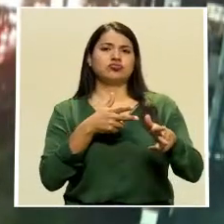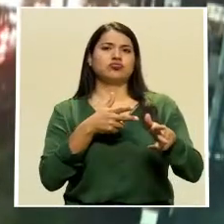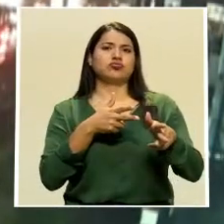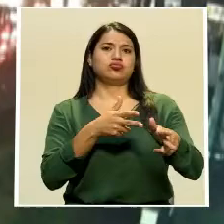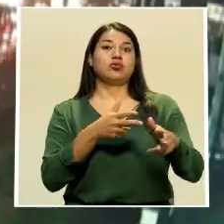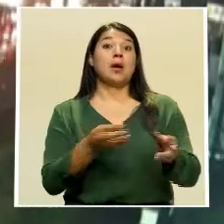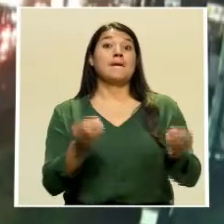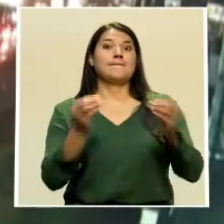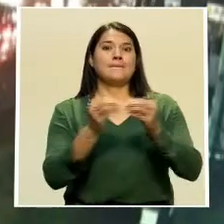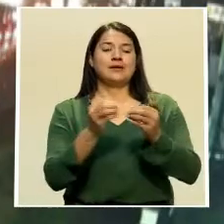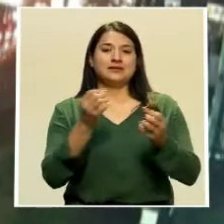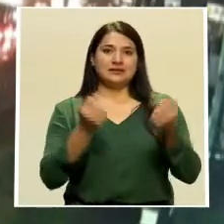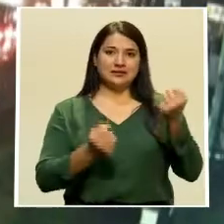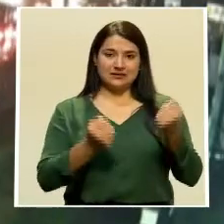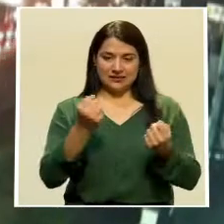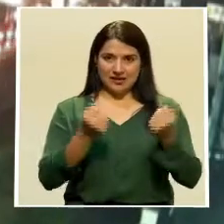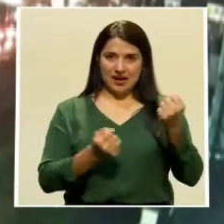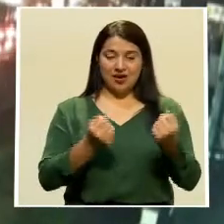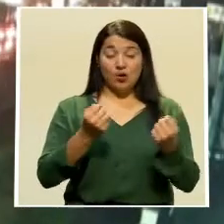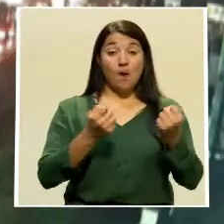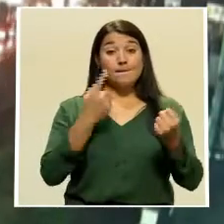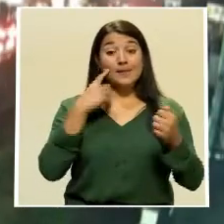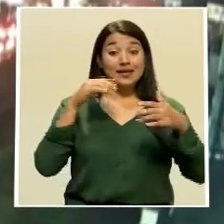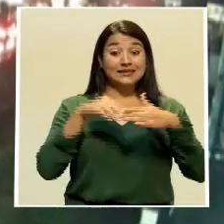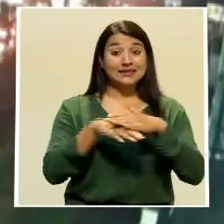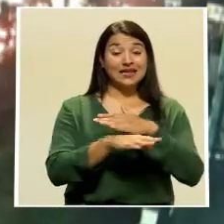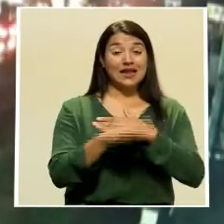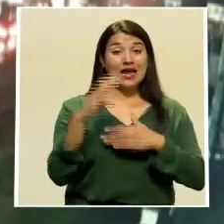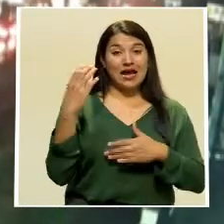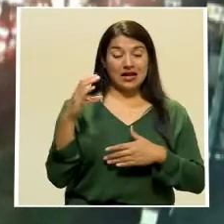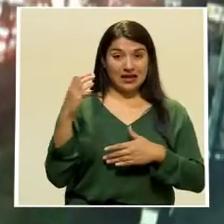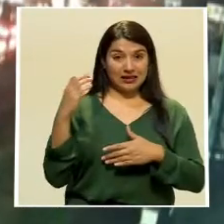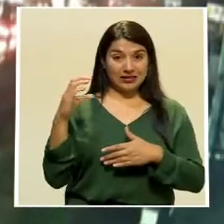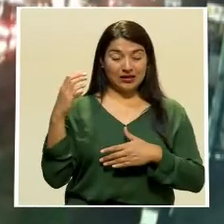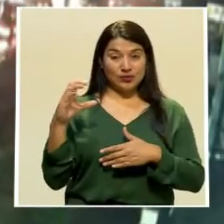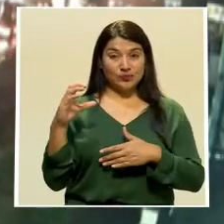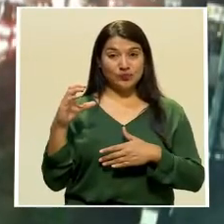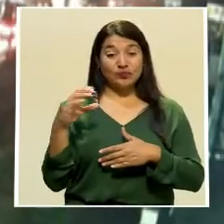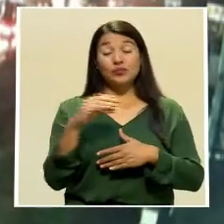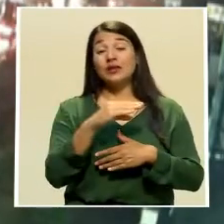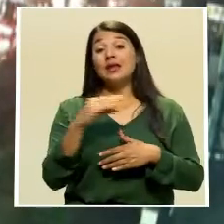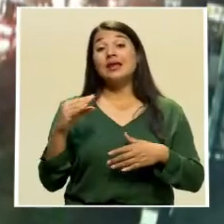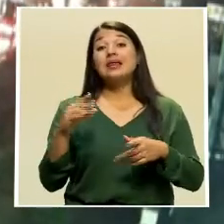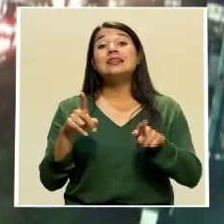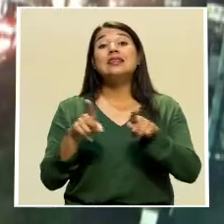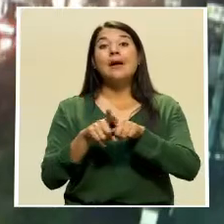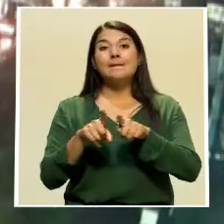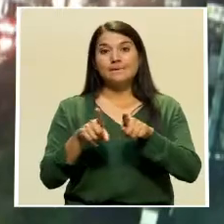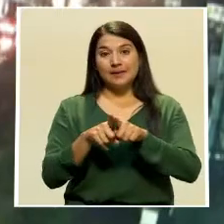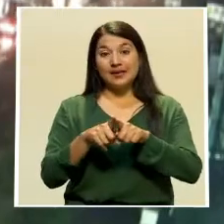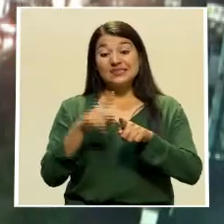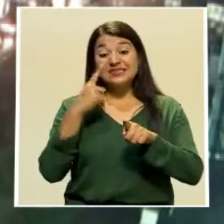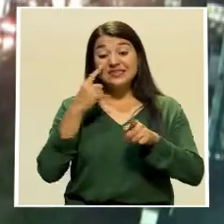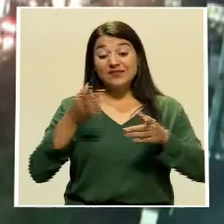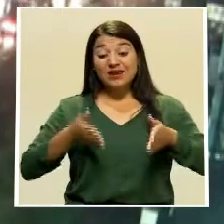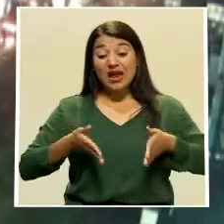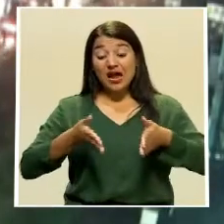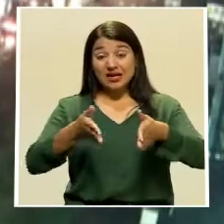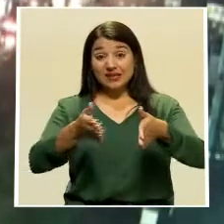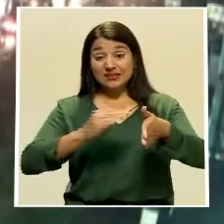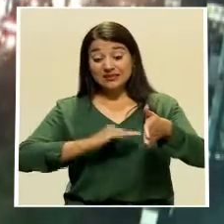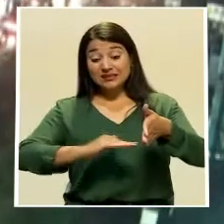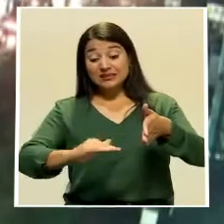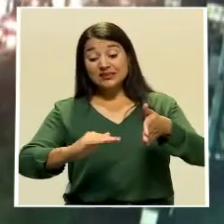más congestionado la entrada a Cartago. Además, la superficie de rodaje